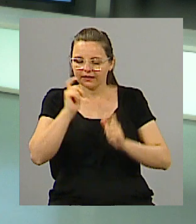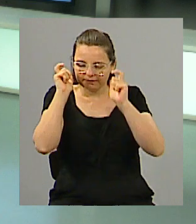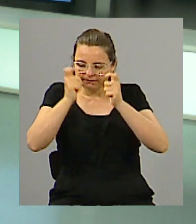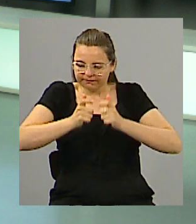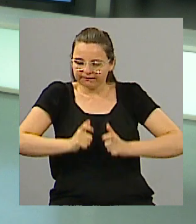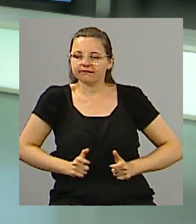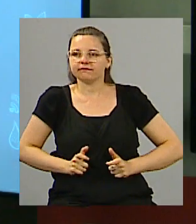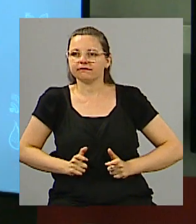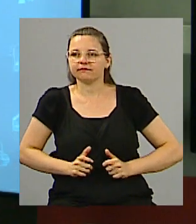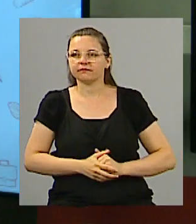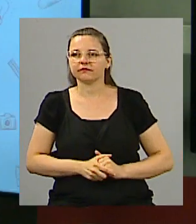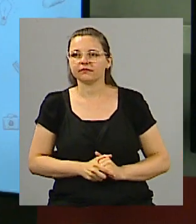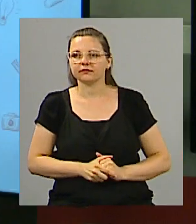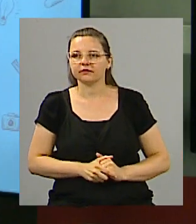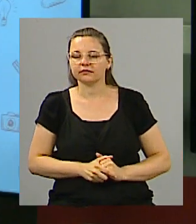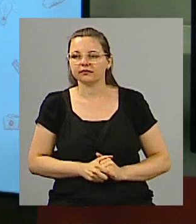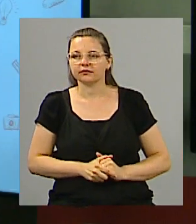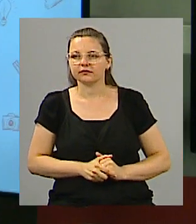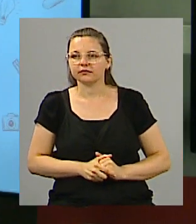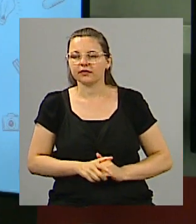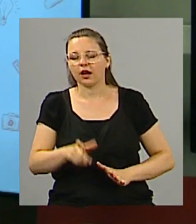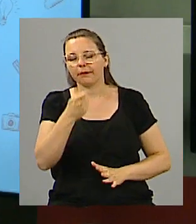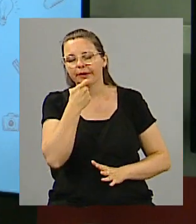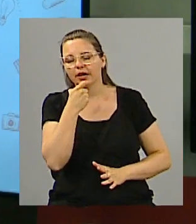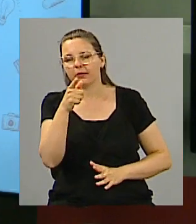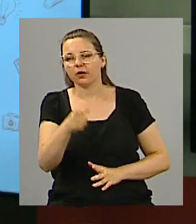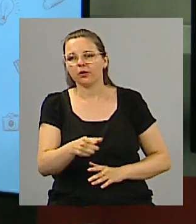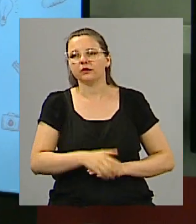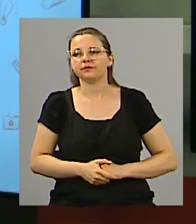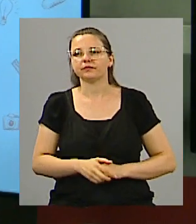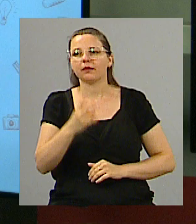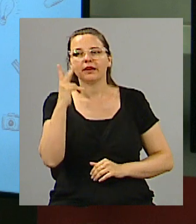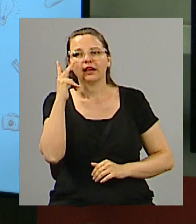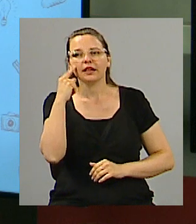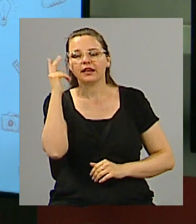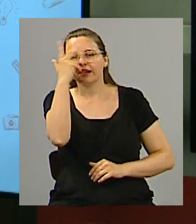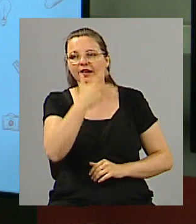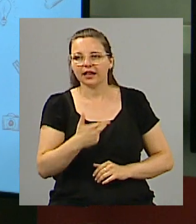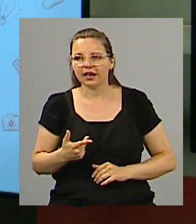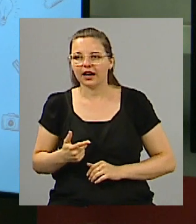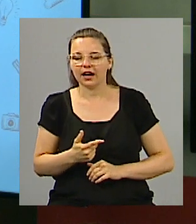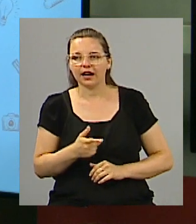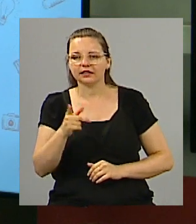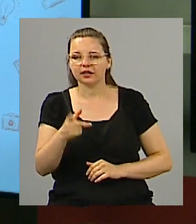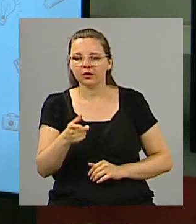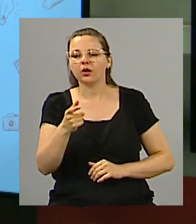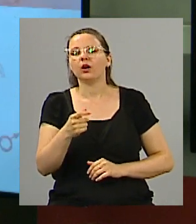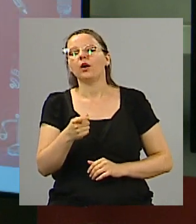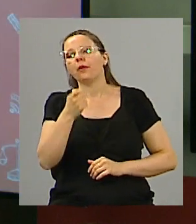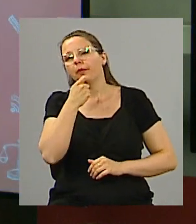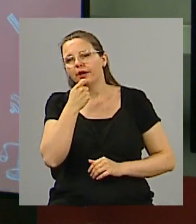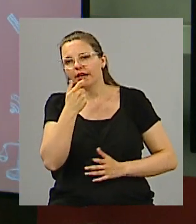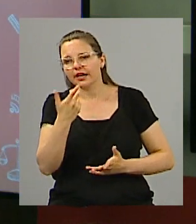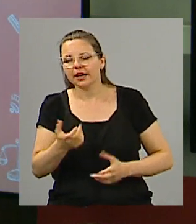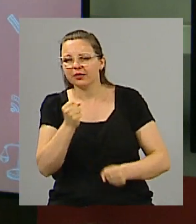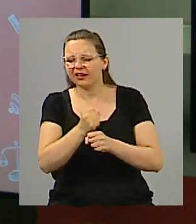Y tampoco en caso de que uno sea que esté diagnosticado con VIH no debería ser impedimento, obviamente de acuerdo a la tarea que vas a realizar,